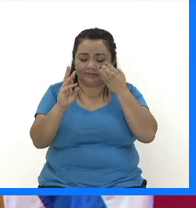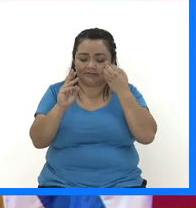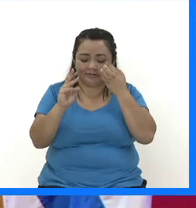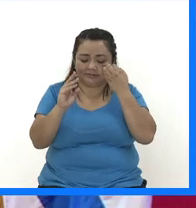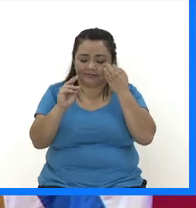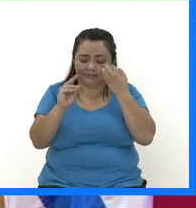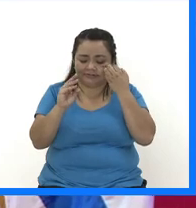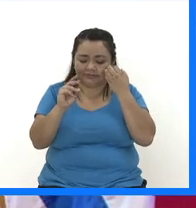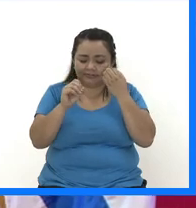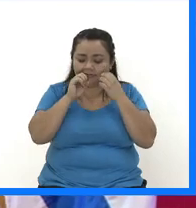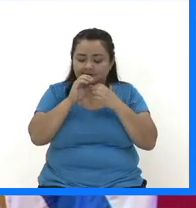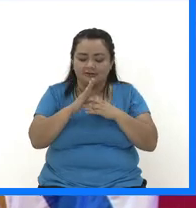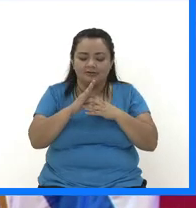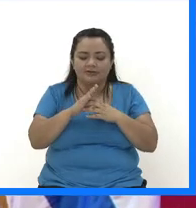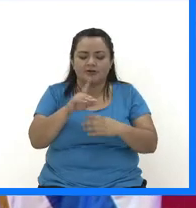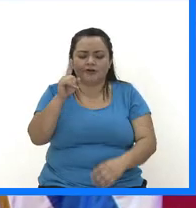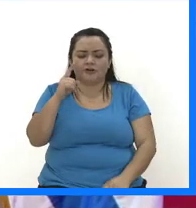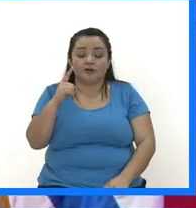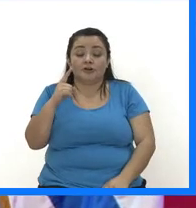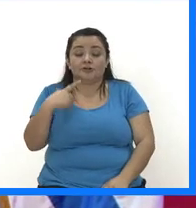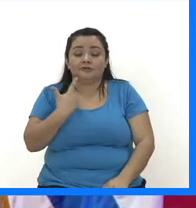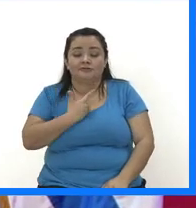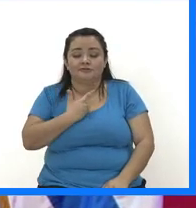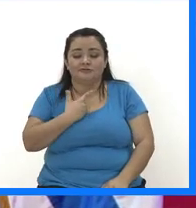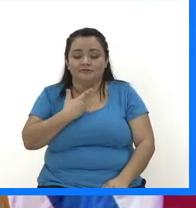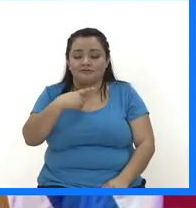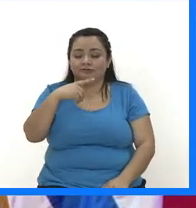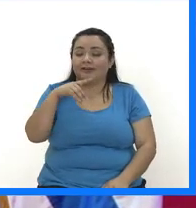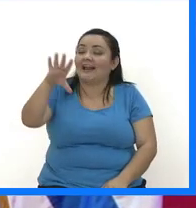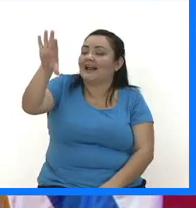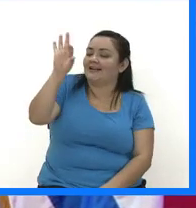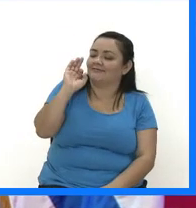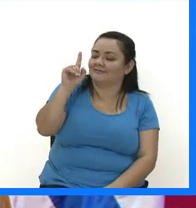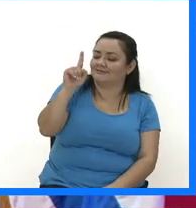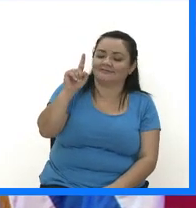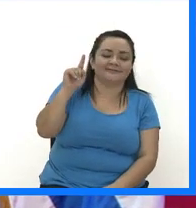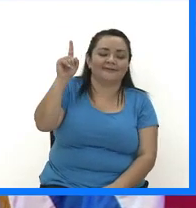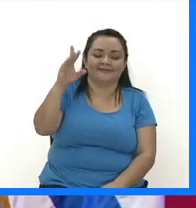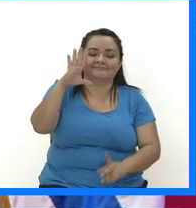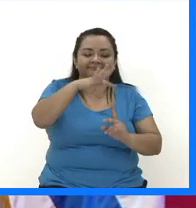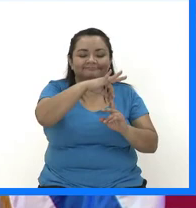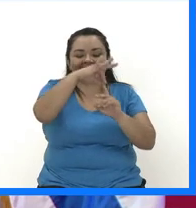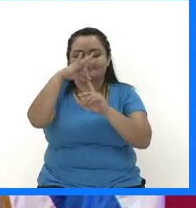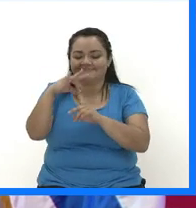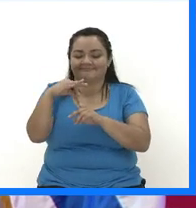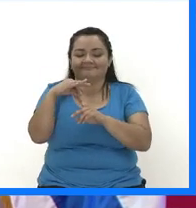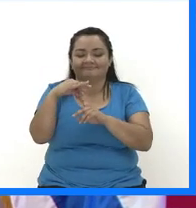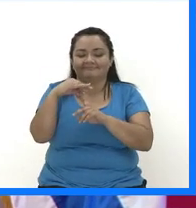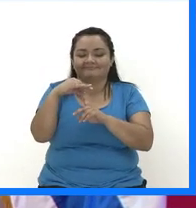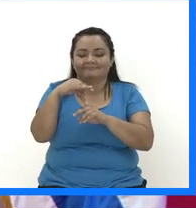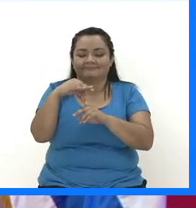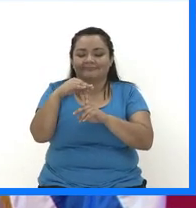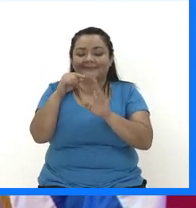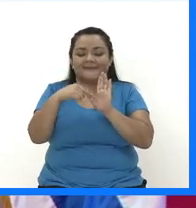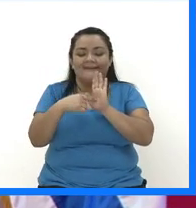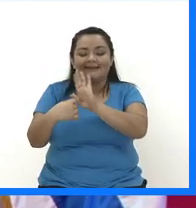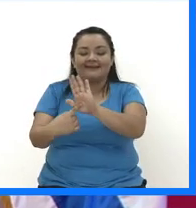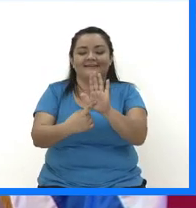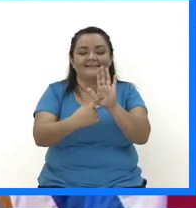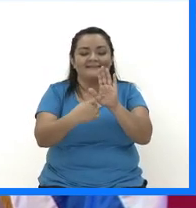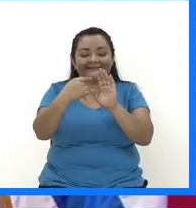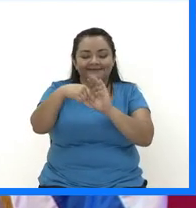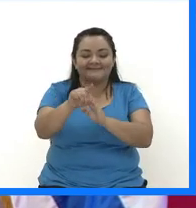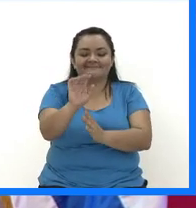muy claro no me elegisteis vosotros a mí sino que yo os elegí a vosotros y os he puesto para que vayáis